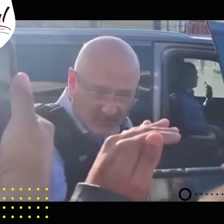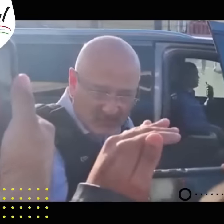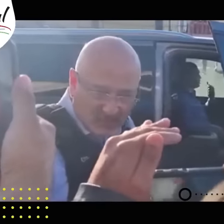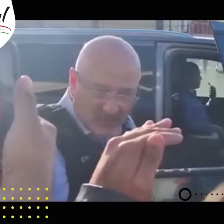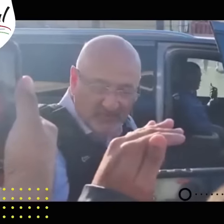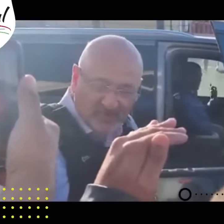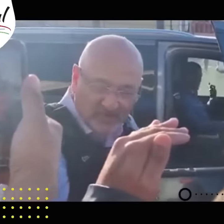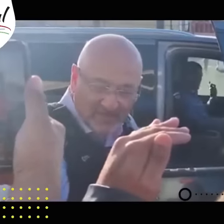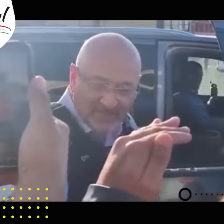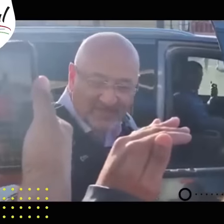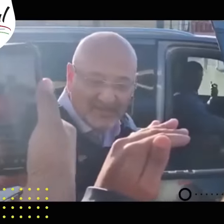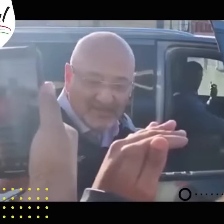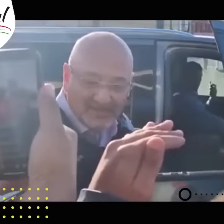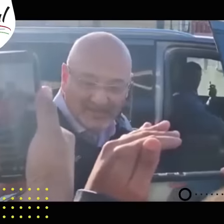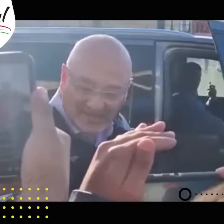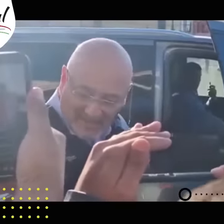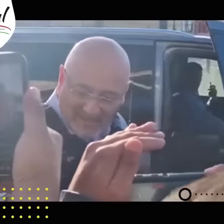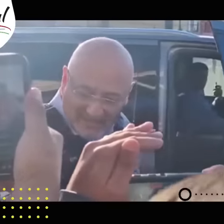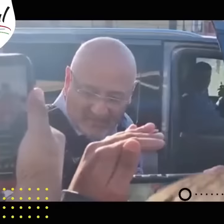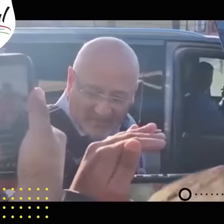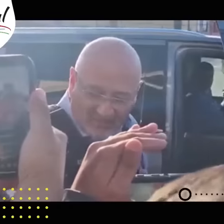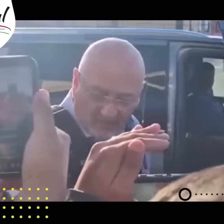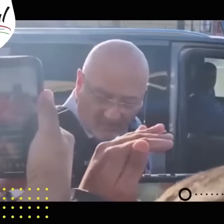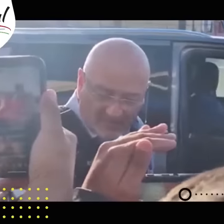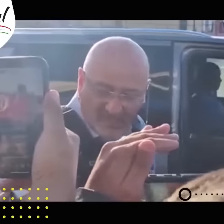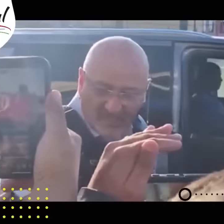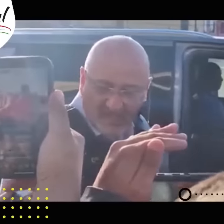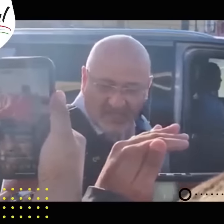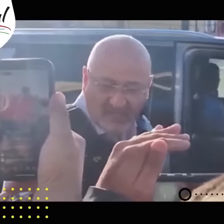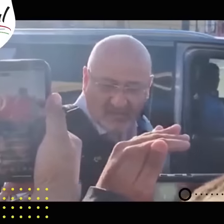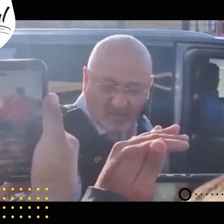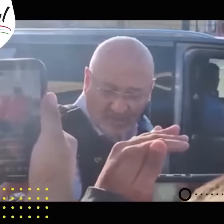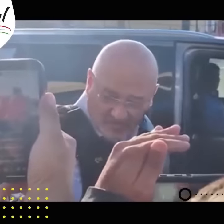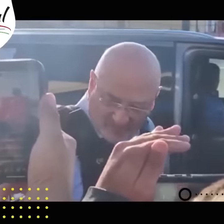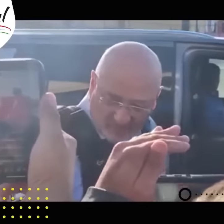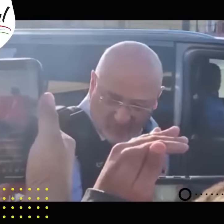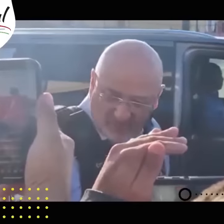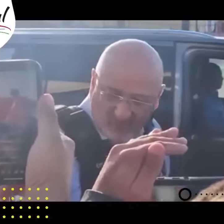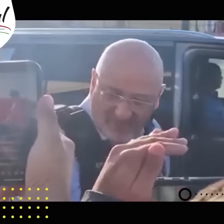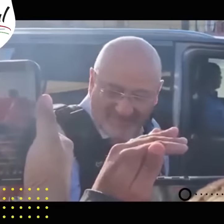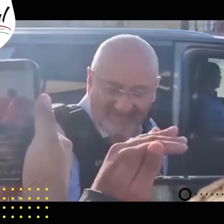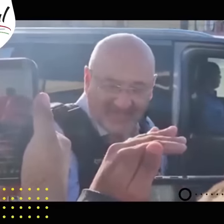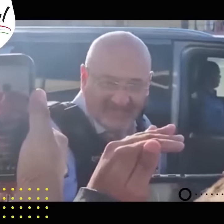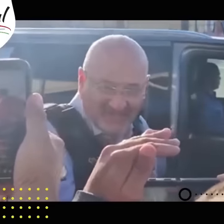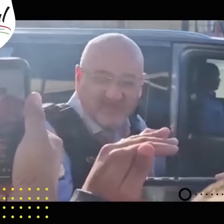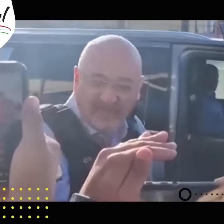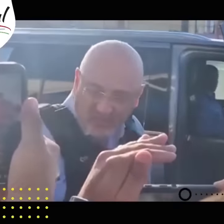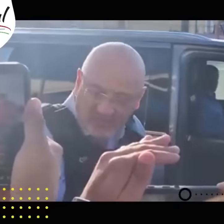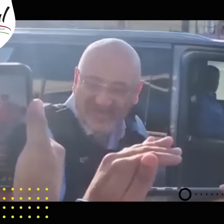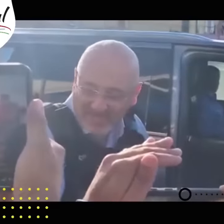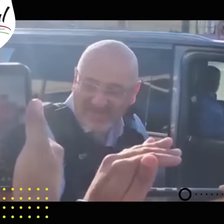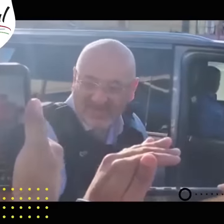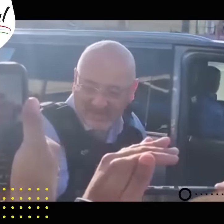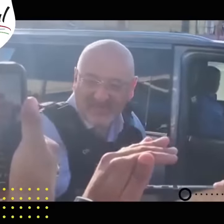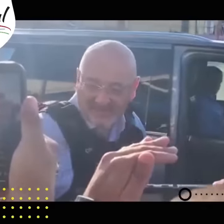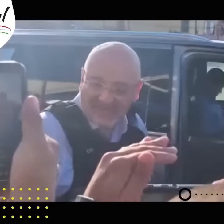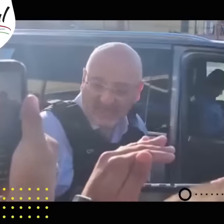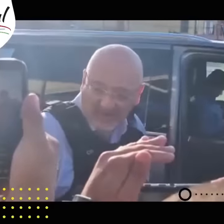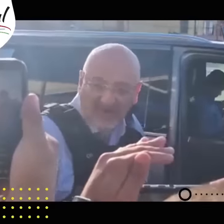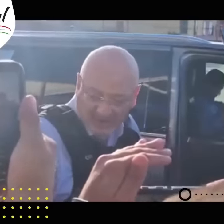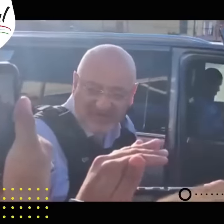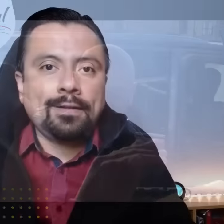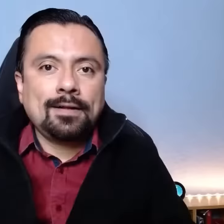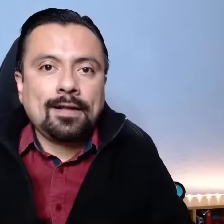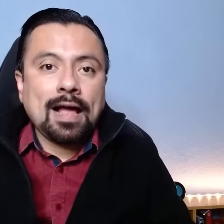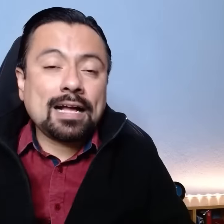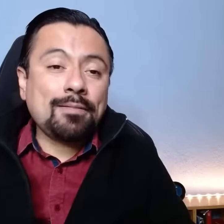Y ya tenemos a una persona detenida, agresores, dos armas de fuego aseguradas, y estamos en la búsqueda de más